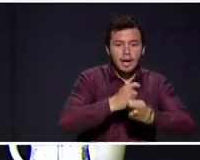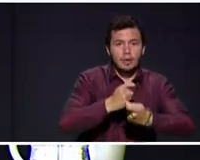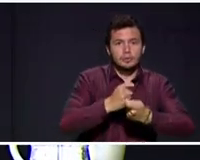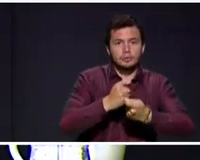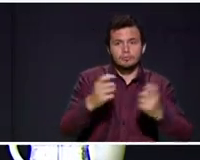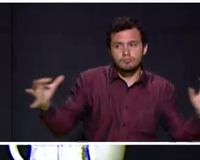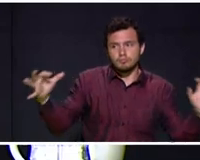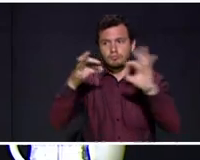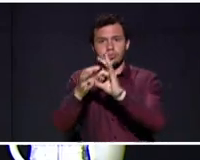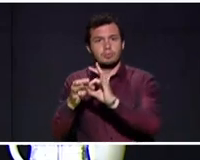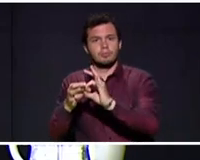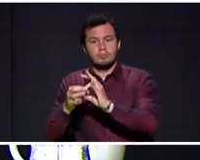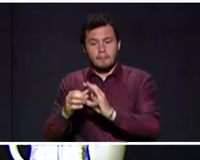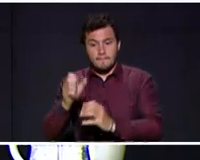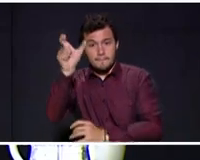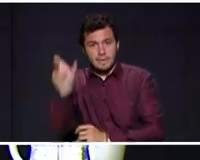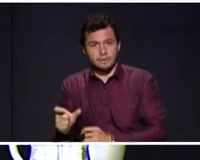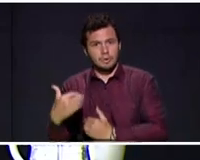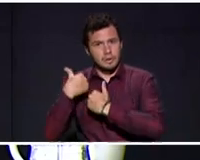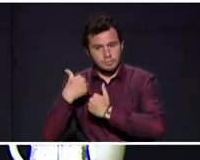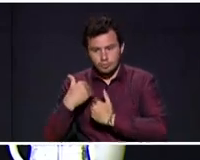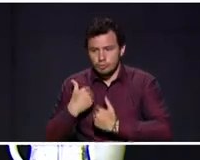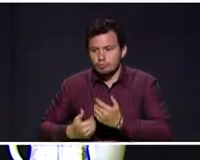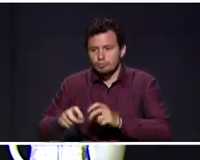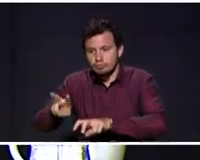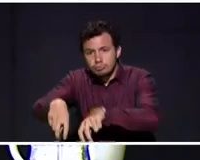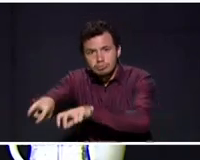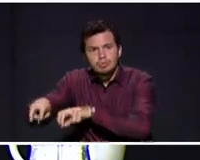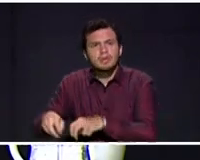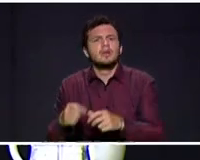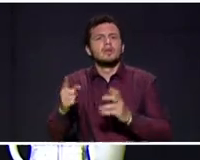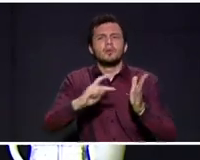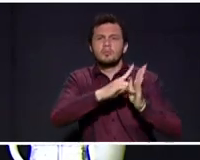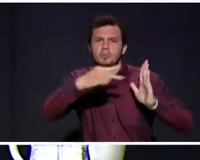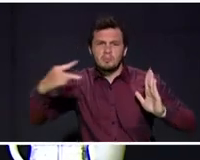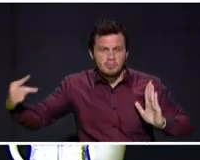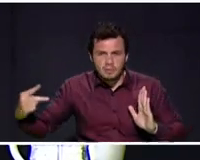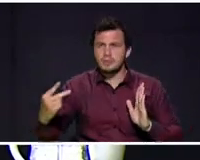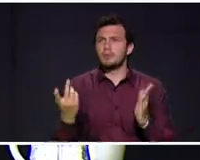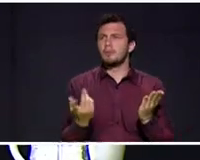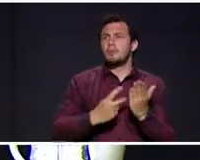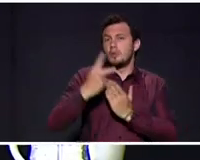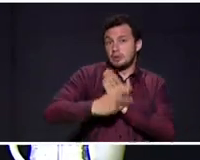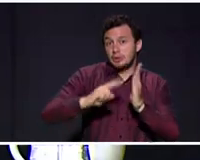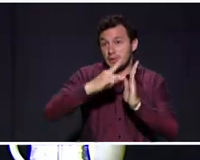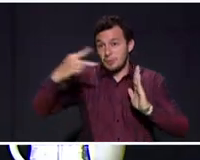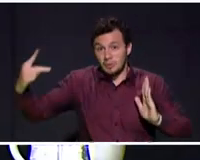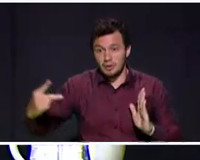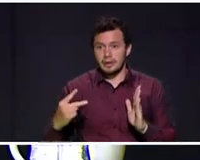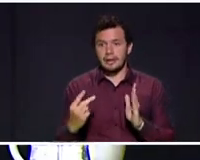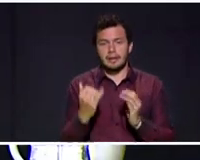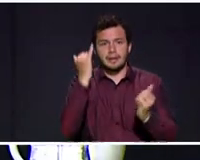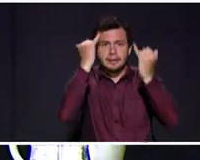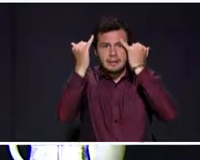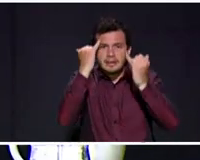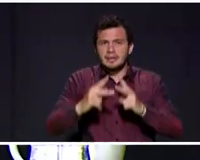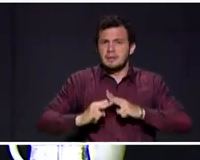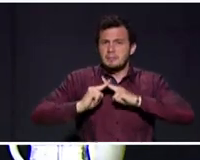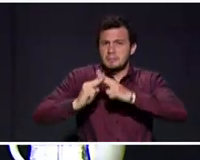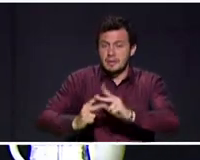que fue un diseño conciencia tecnología educación acceso a crédito cómo transformamos una actividad